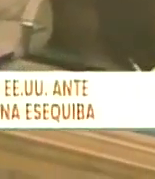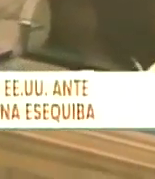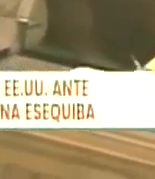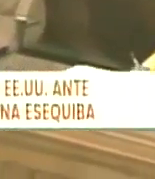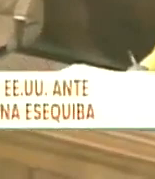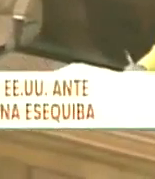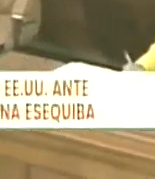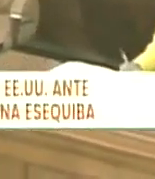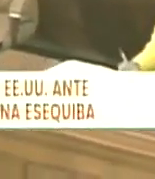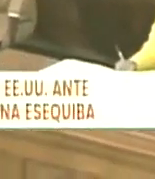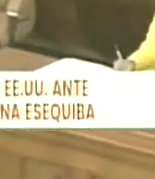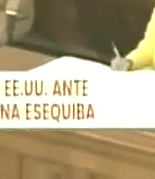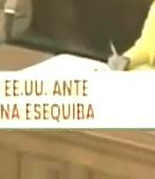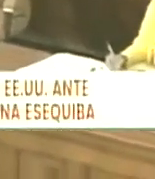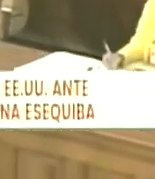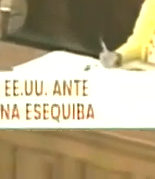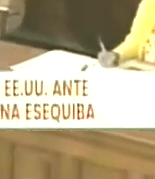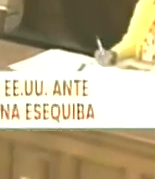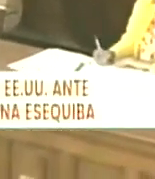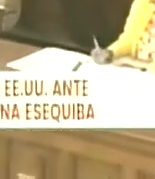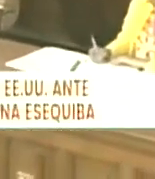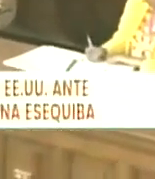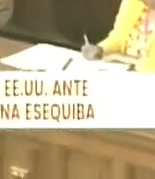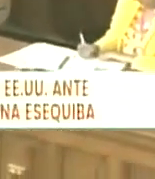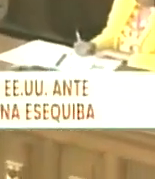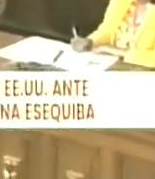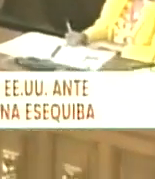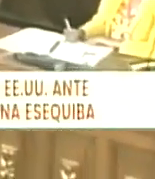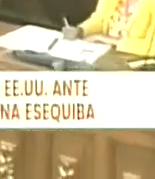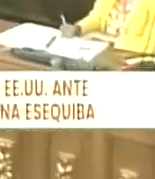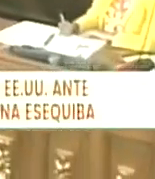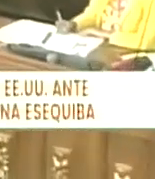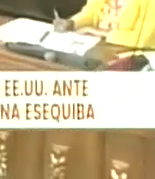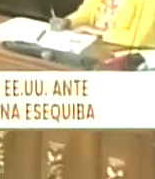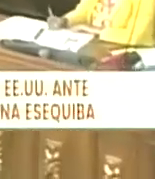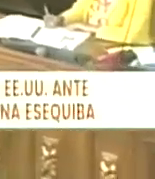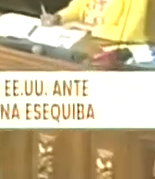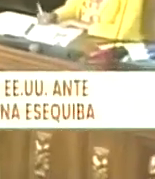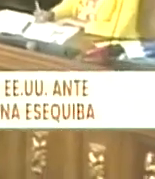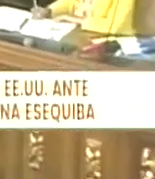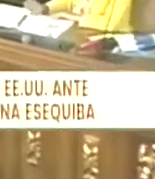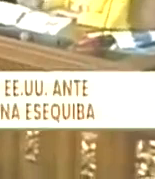preservaron la boca del Orinoco, porque era la intención de los británicos